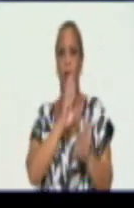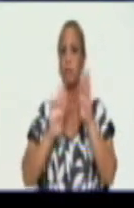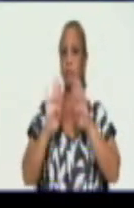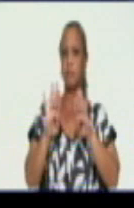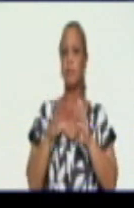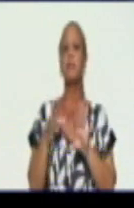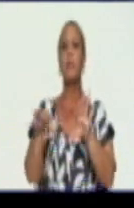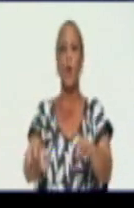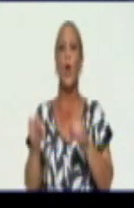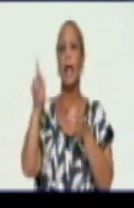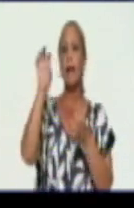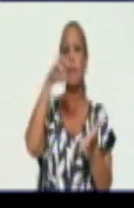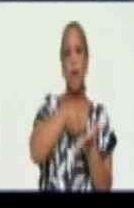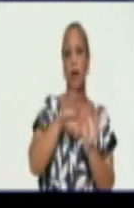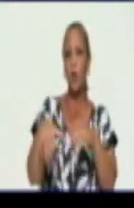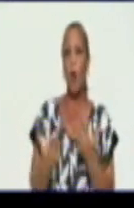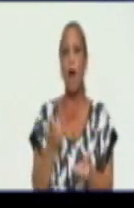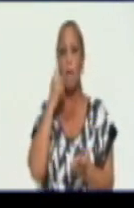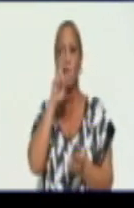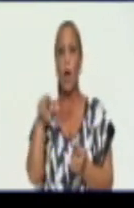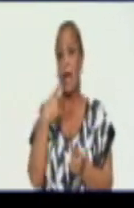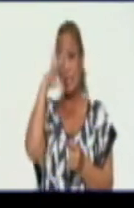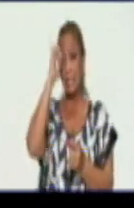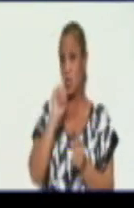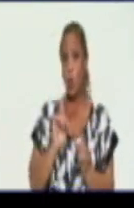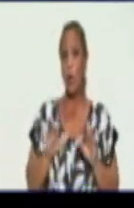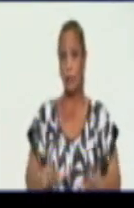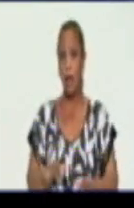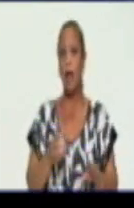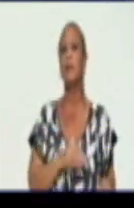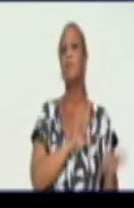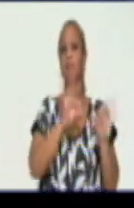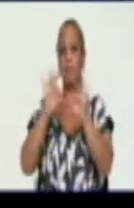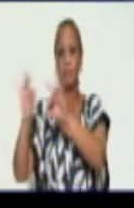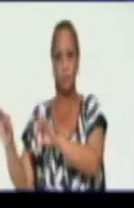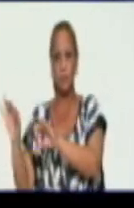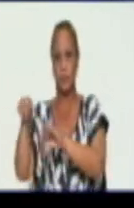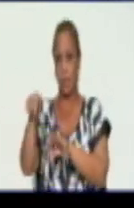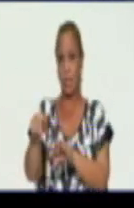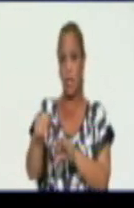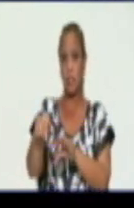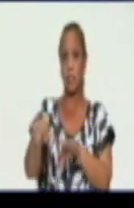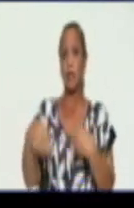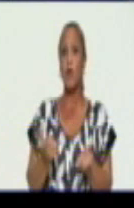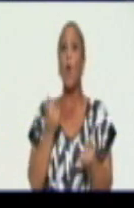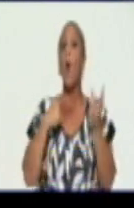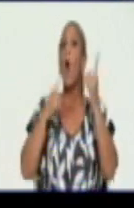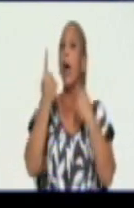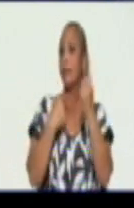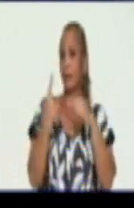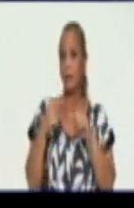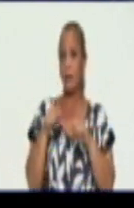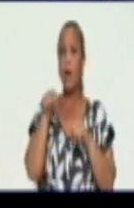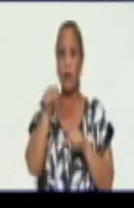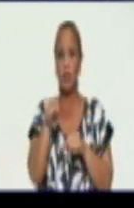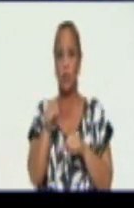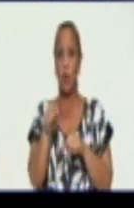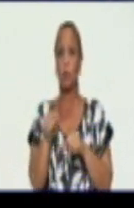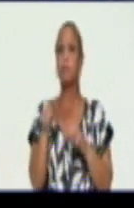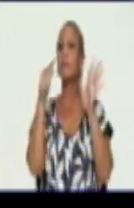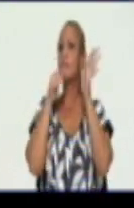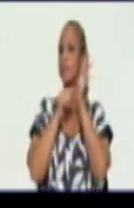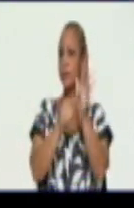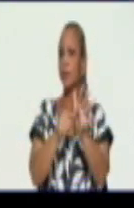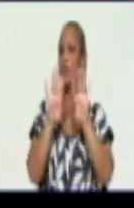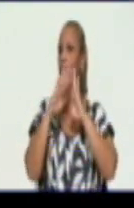repartir silva ya otro reparto a buscar o no si no está hay que ponérselo hasta allí como se ha dicho con una alternativa y eso está en las indicaciones que se debe a su